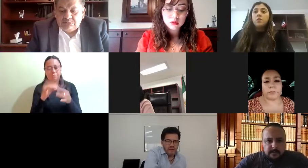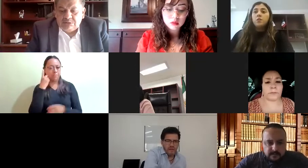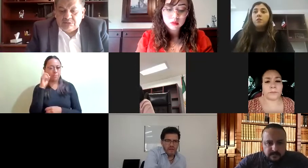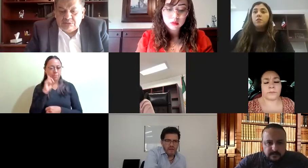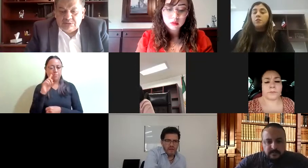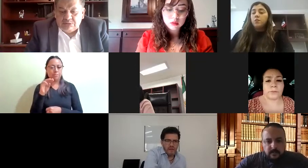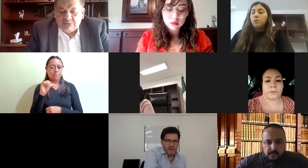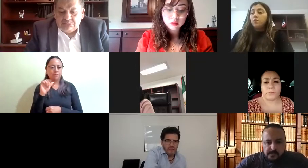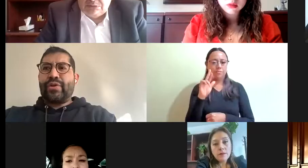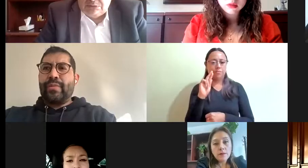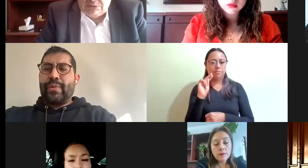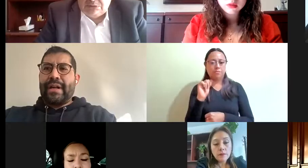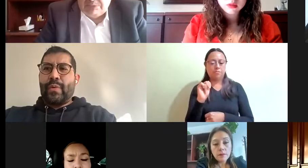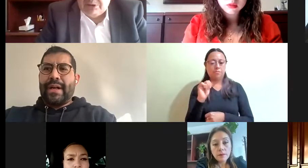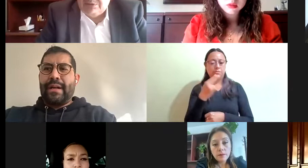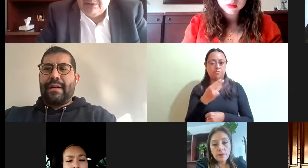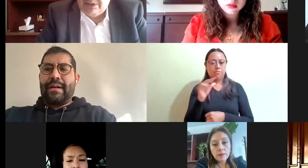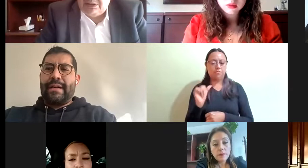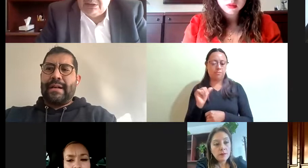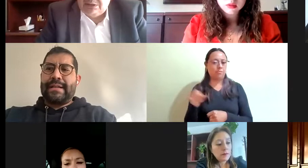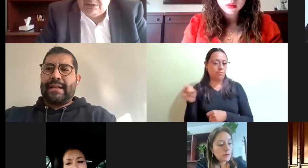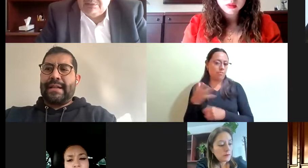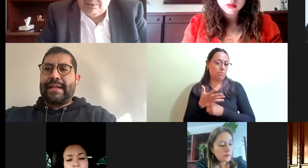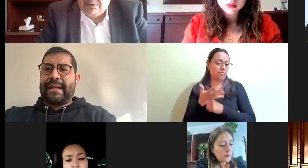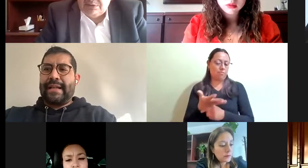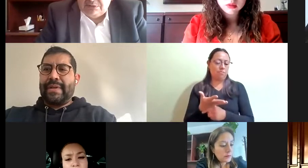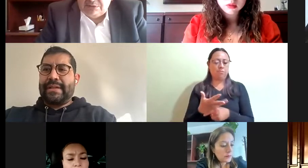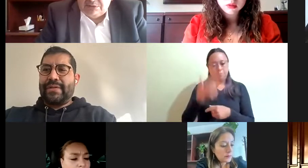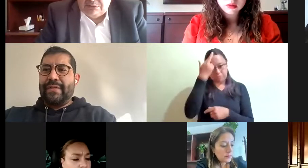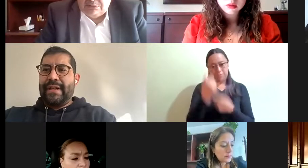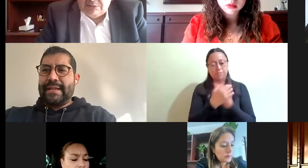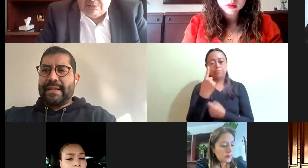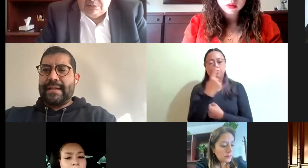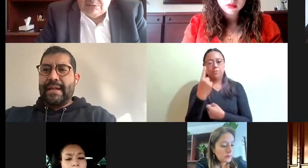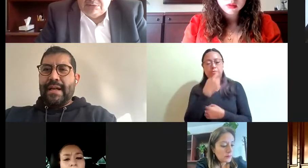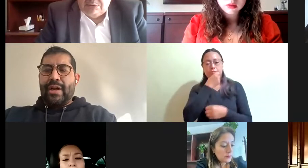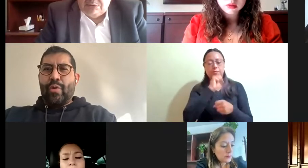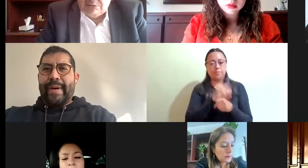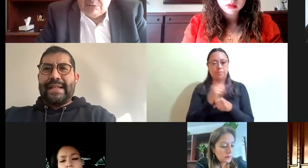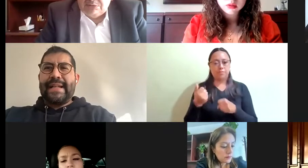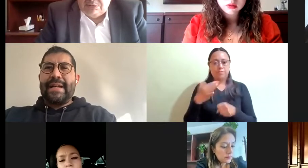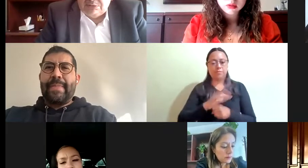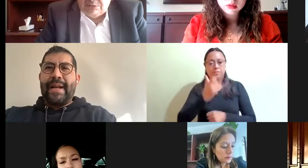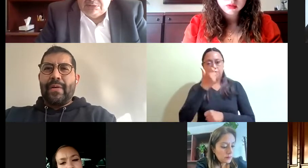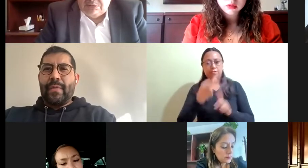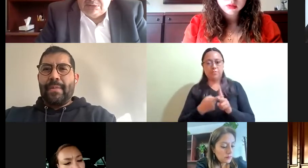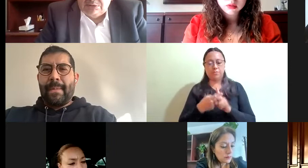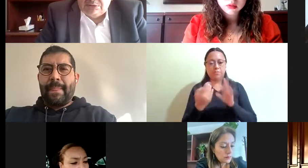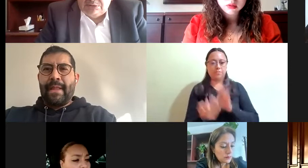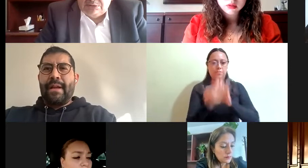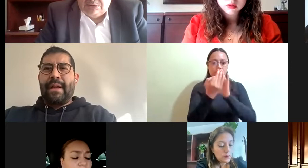Marta, de la razón por la cual la secretaria de Administración y Finanzas comparece en el